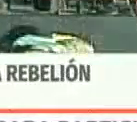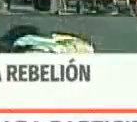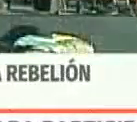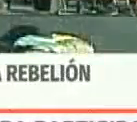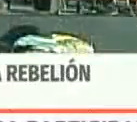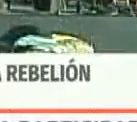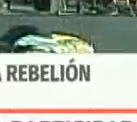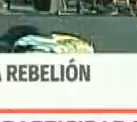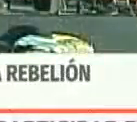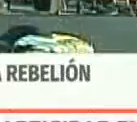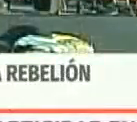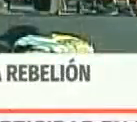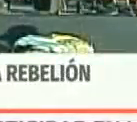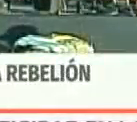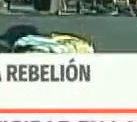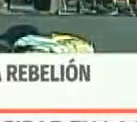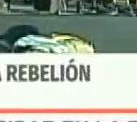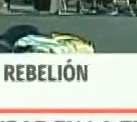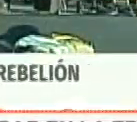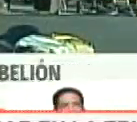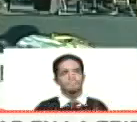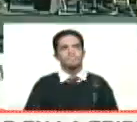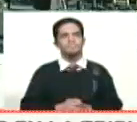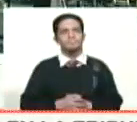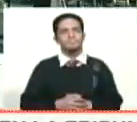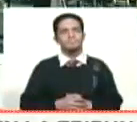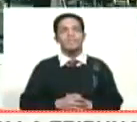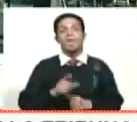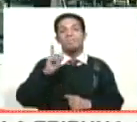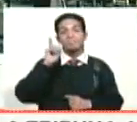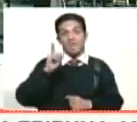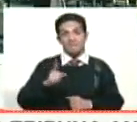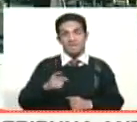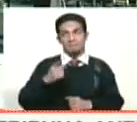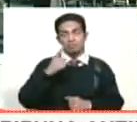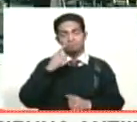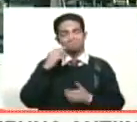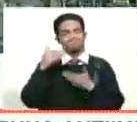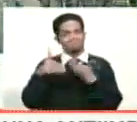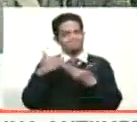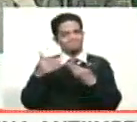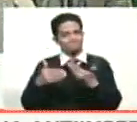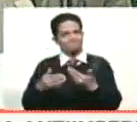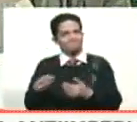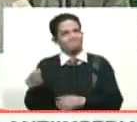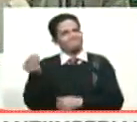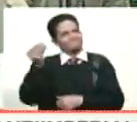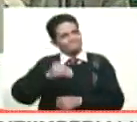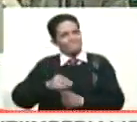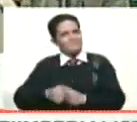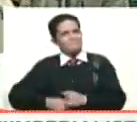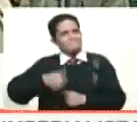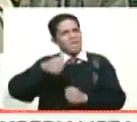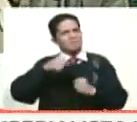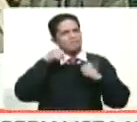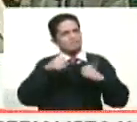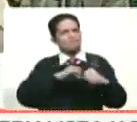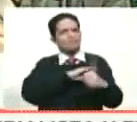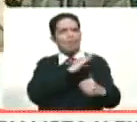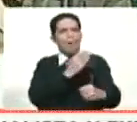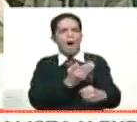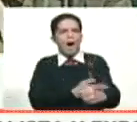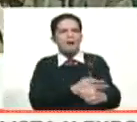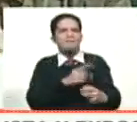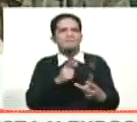En la mente, en el corazón, en la doctrina. Tenemos que ser cada vez más fuertes en la